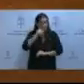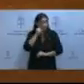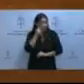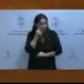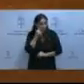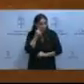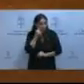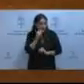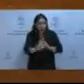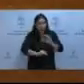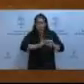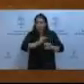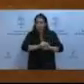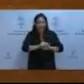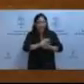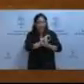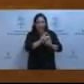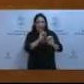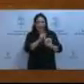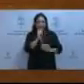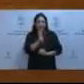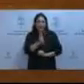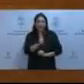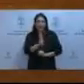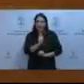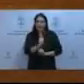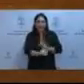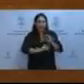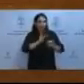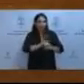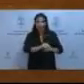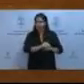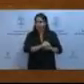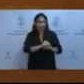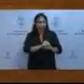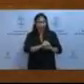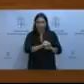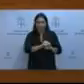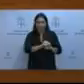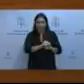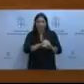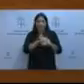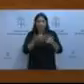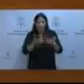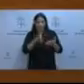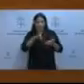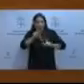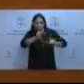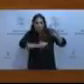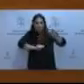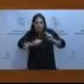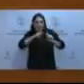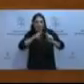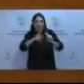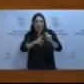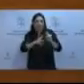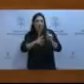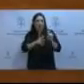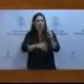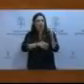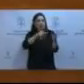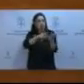las incumple por sistema. Las incumple por sistema. Por ello, esta asociación, tras una serie de recursos